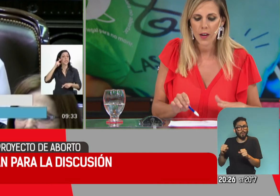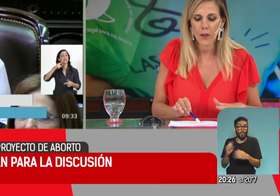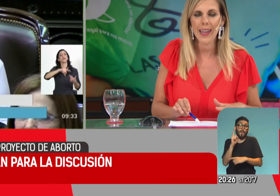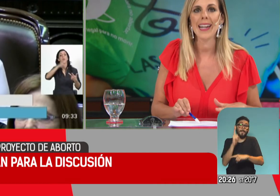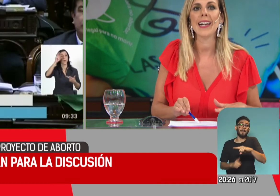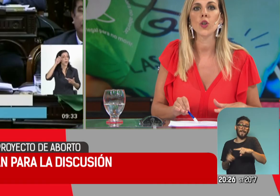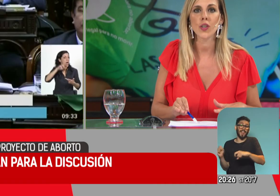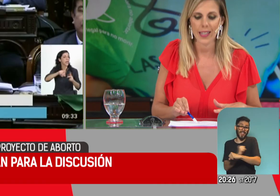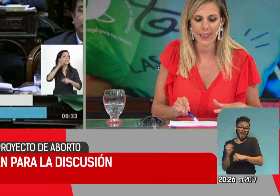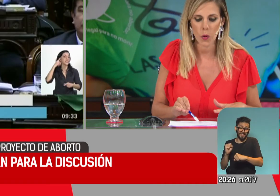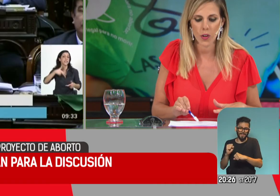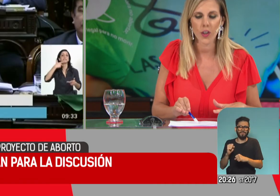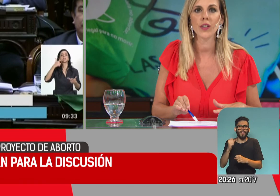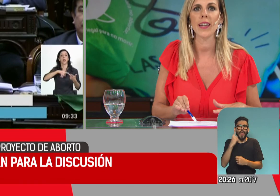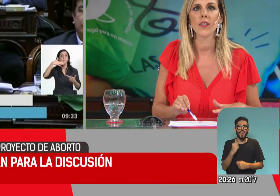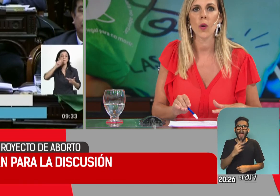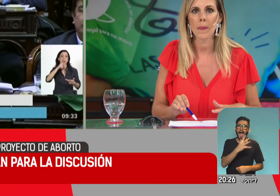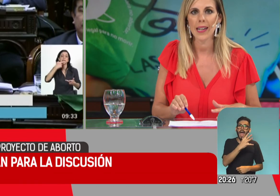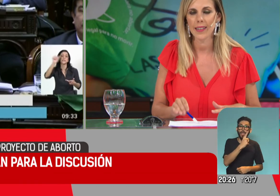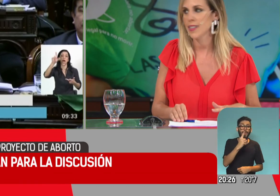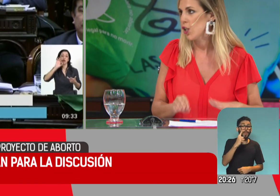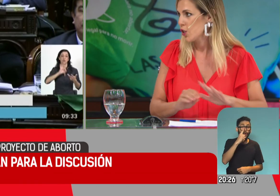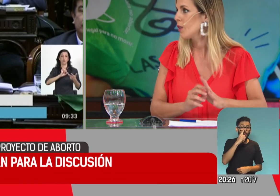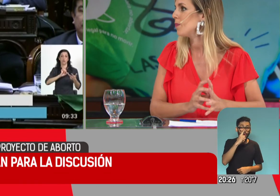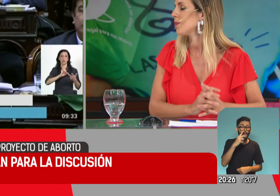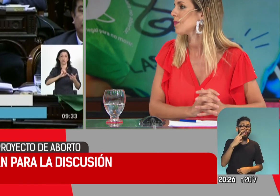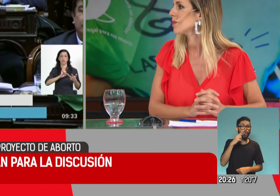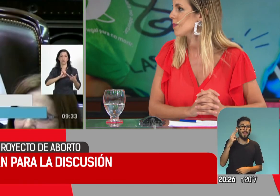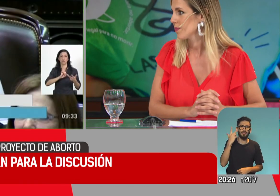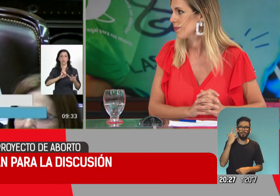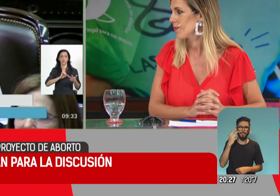sanción. Fue el 14 de junio de 2018. En minutos vamos a seguir con este tema.